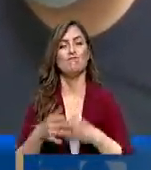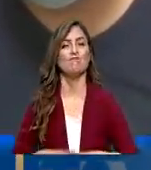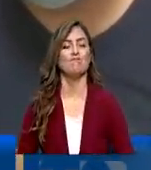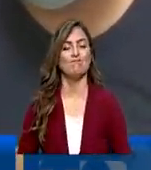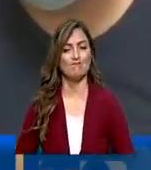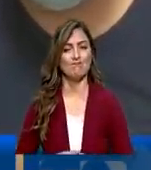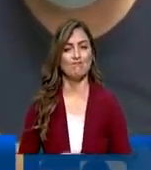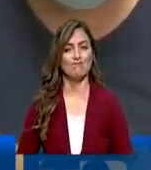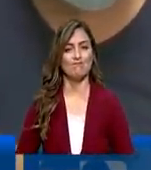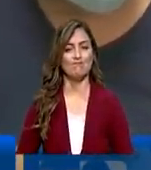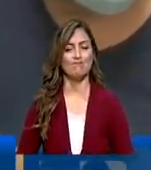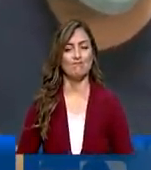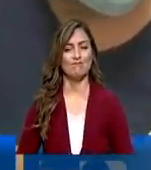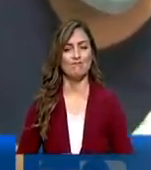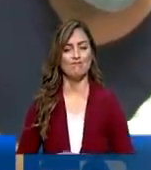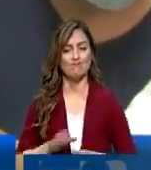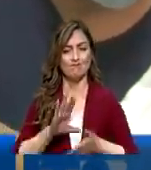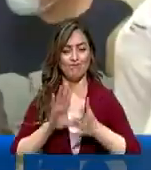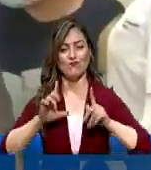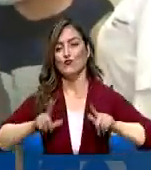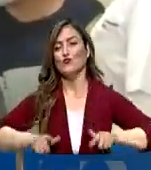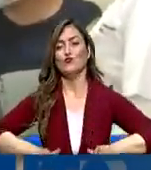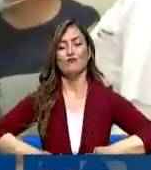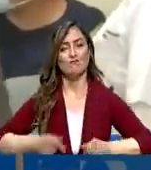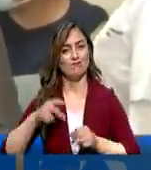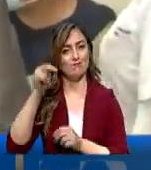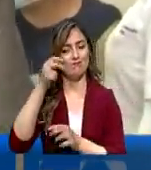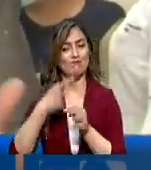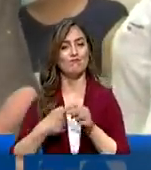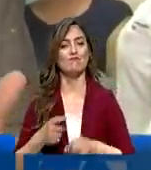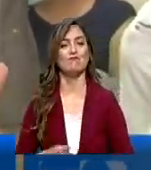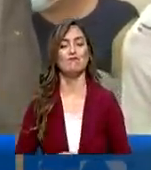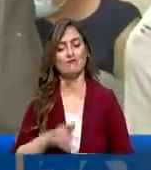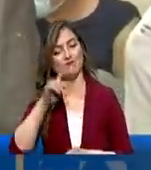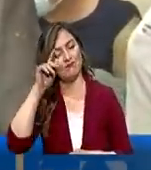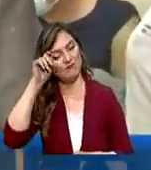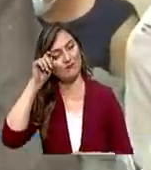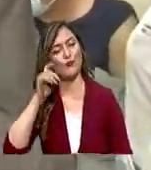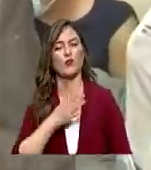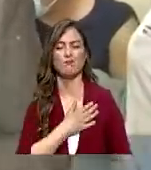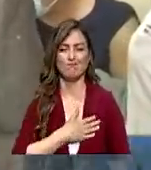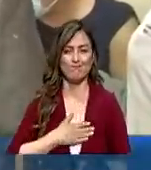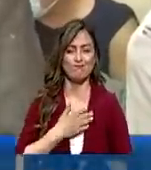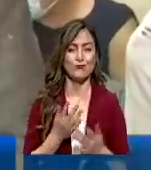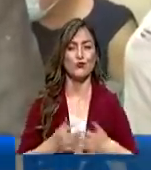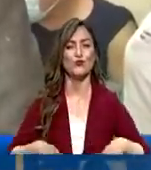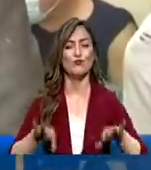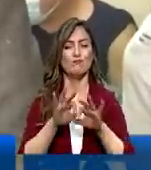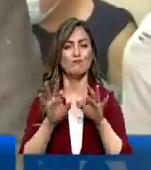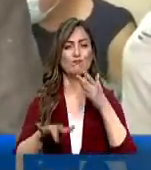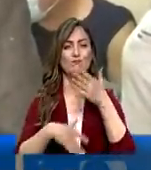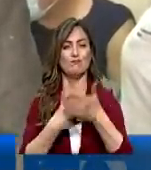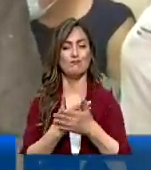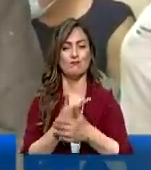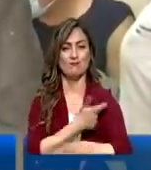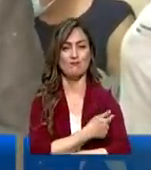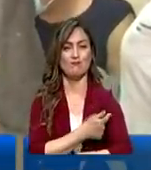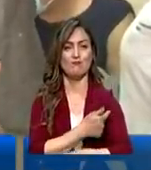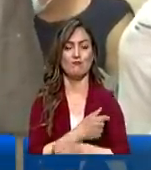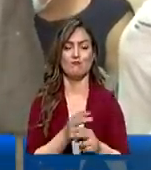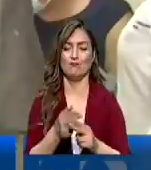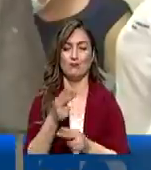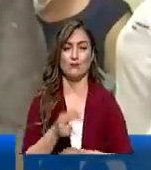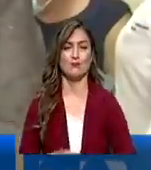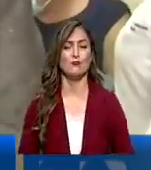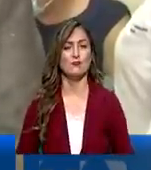tenemos desde el Centro de Salud de Las Casas aquí en el norte de Quito. Recuerden, amigos televidentes, la importancia de que todos estemos vacunados lo más